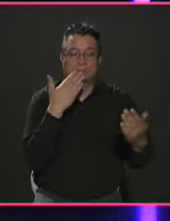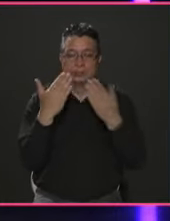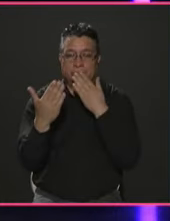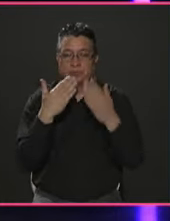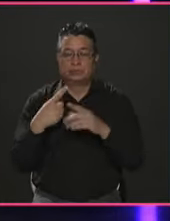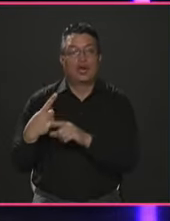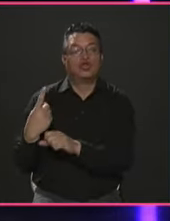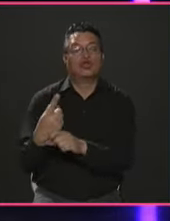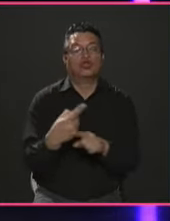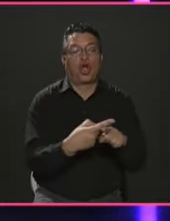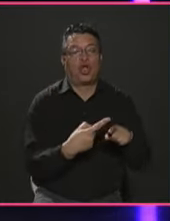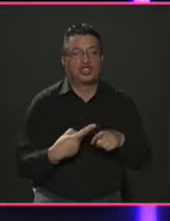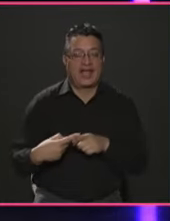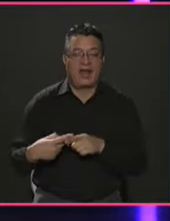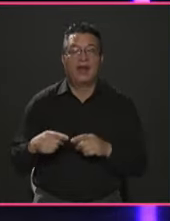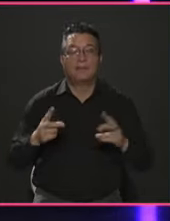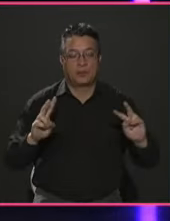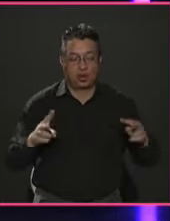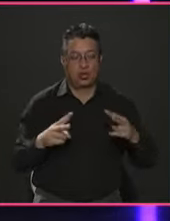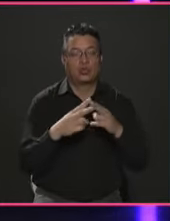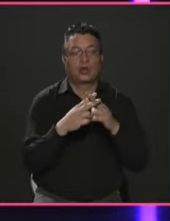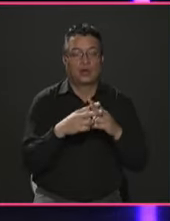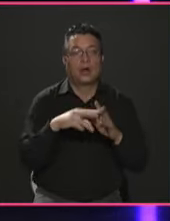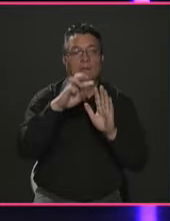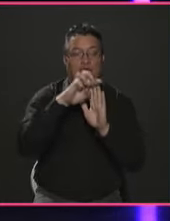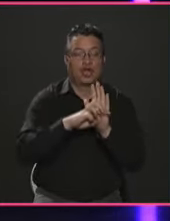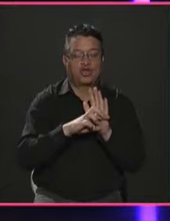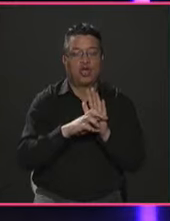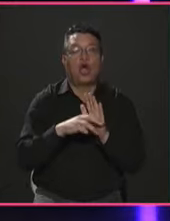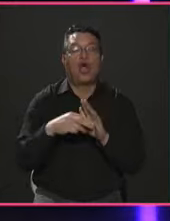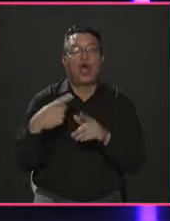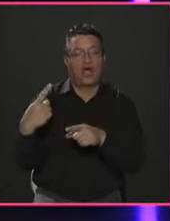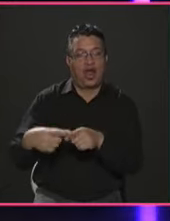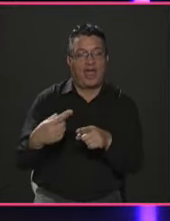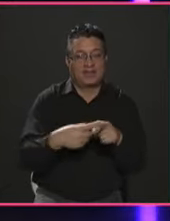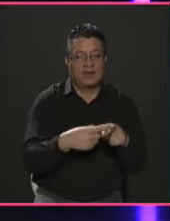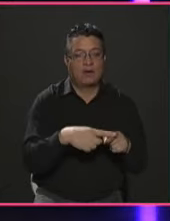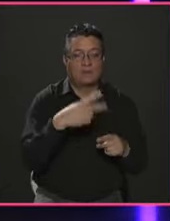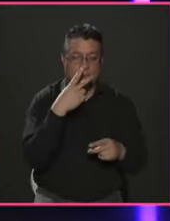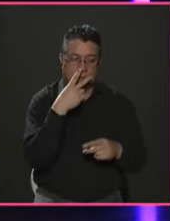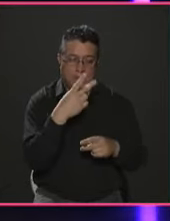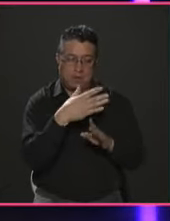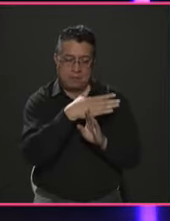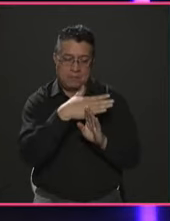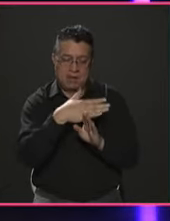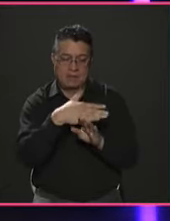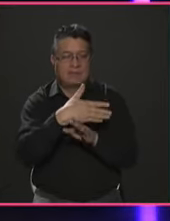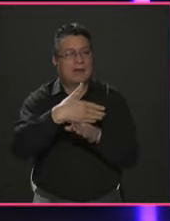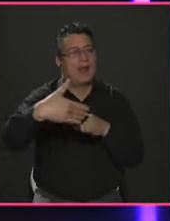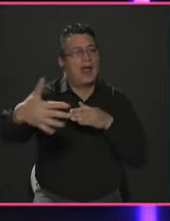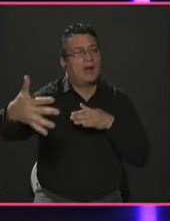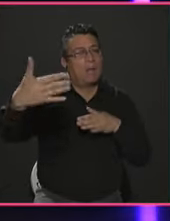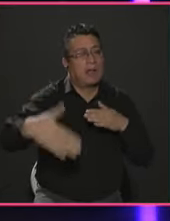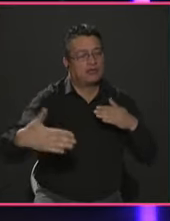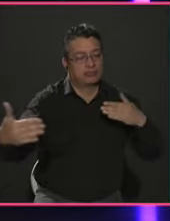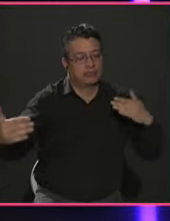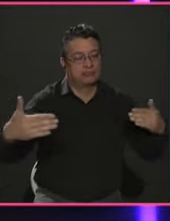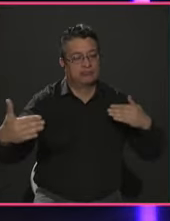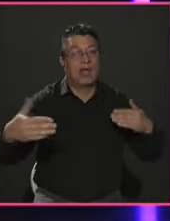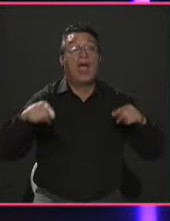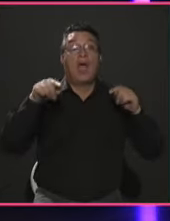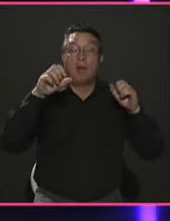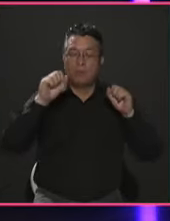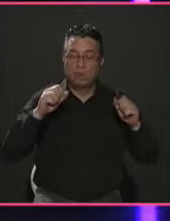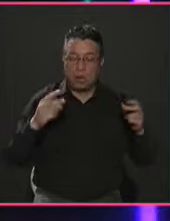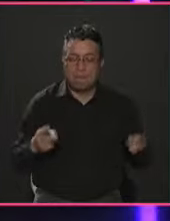Social para construir un proyecto colectivo de nación con una mirada de mediano y largo plazo que nos permita